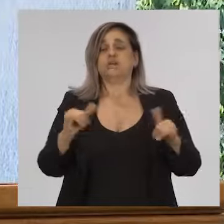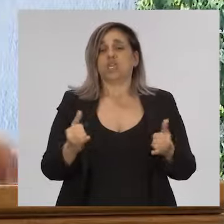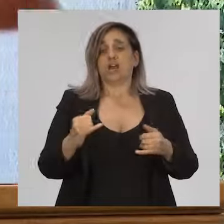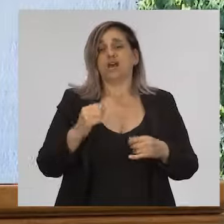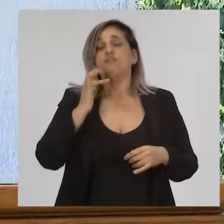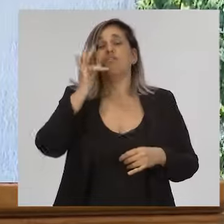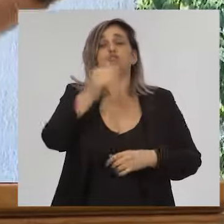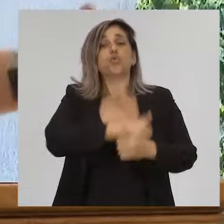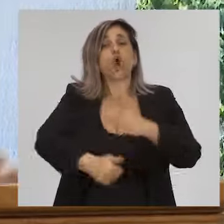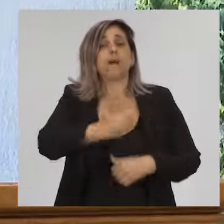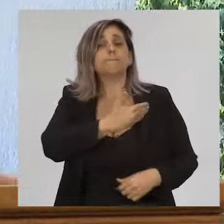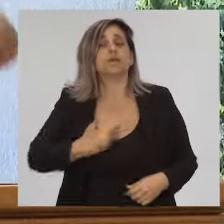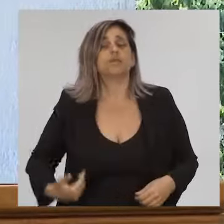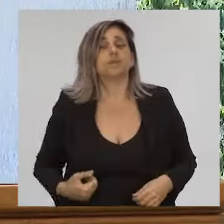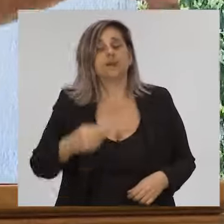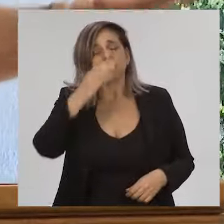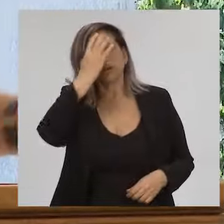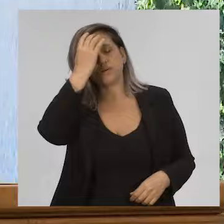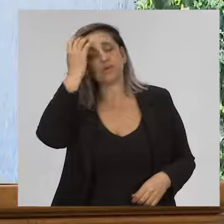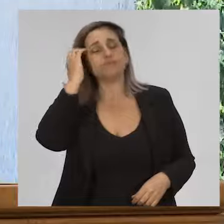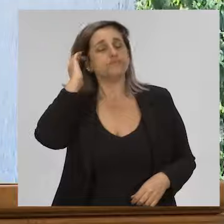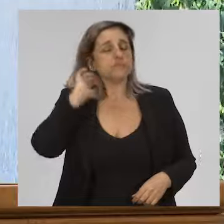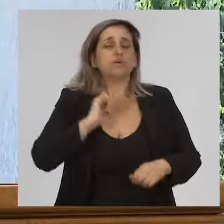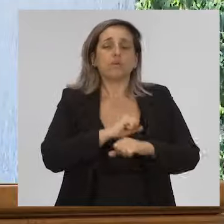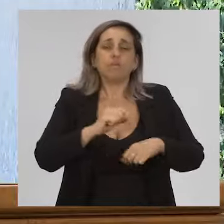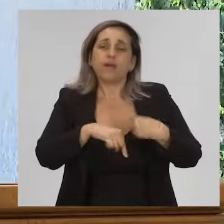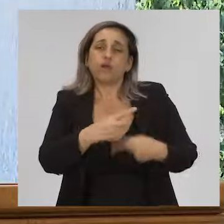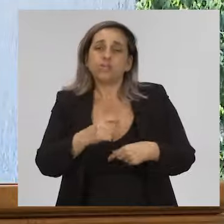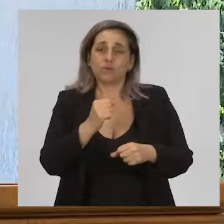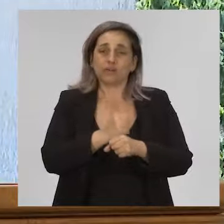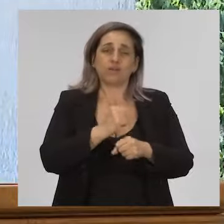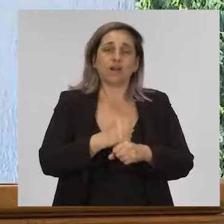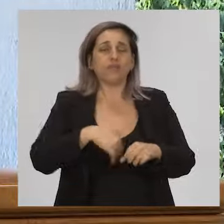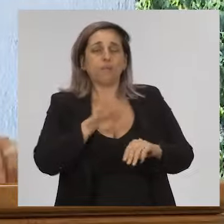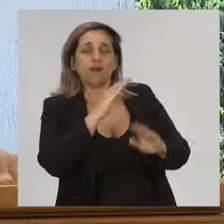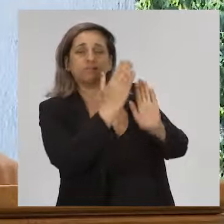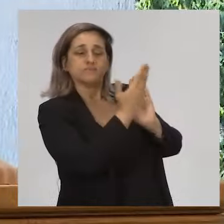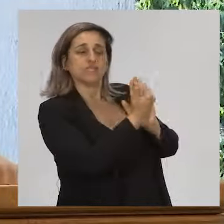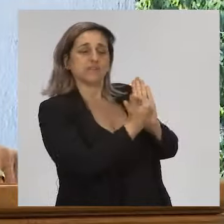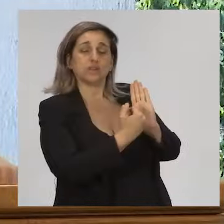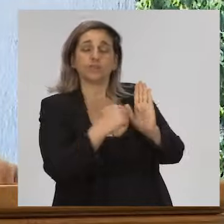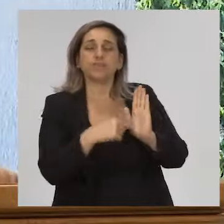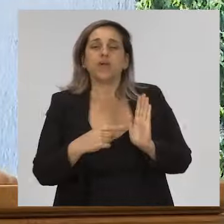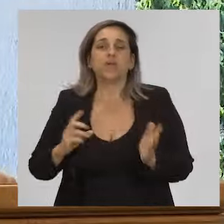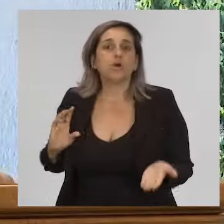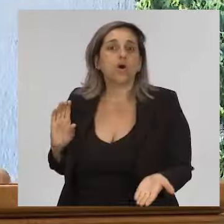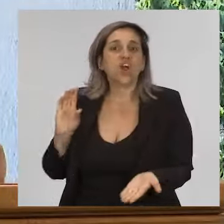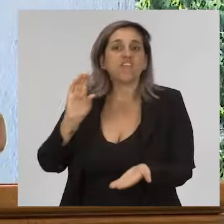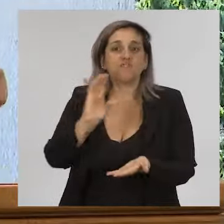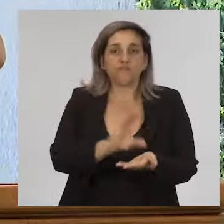después de estos 7, el gobierno que venga diga, bueno, vamos por más. Porque esto es una